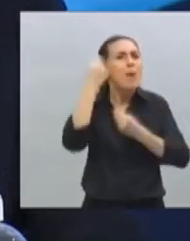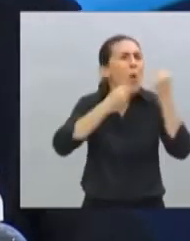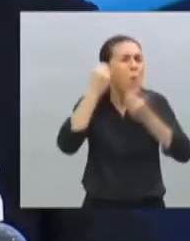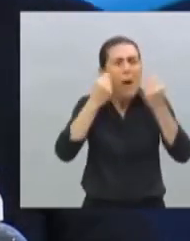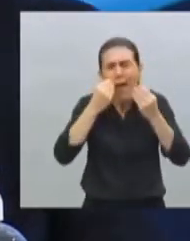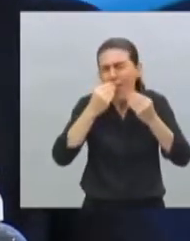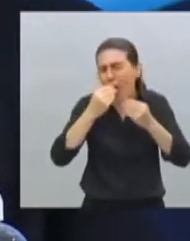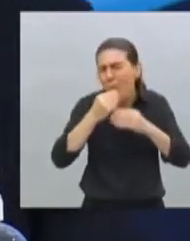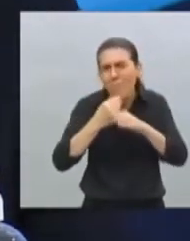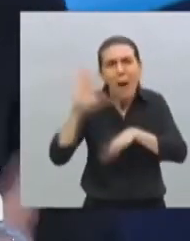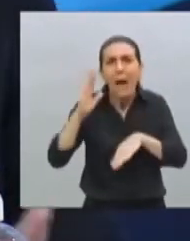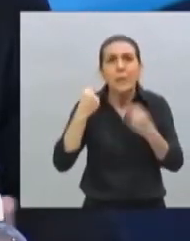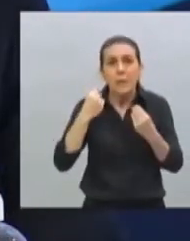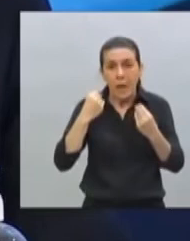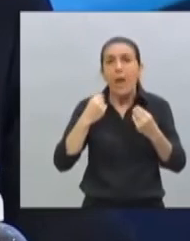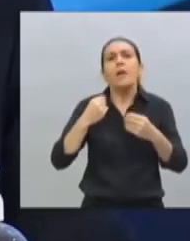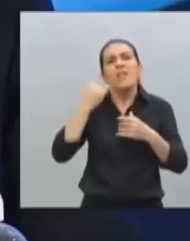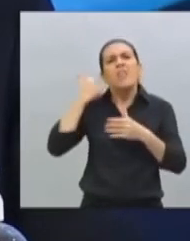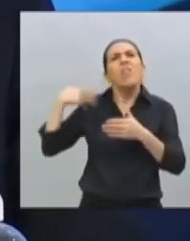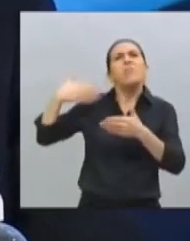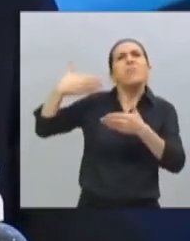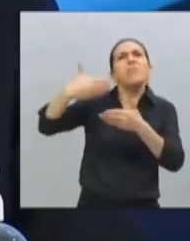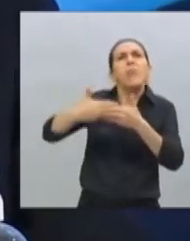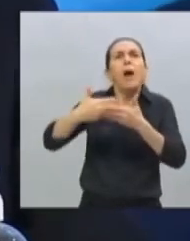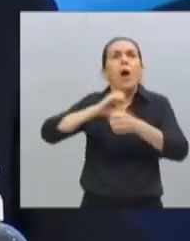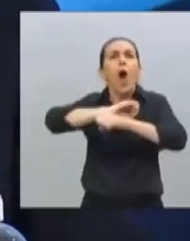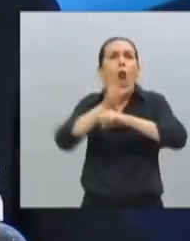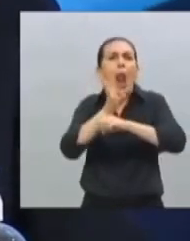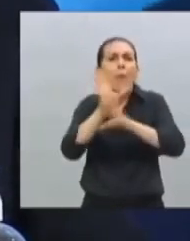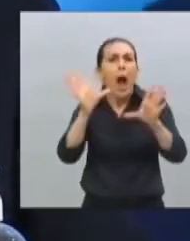nacional. Uh-huh. Entonces, digamos que